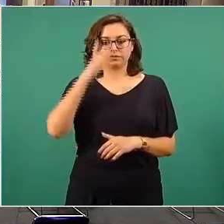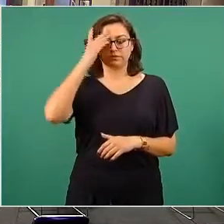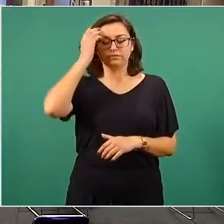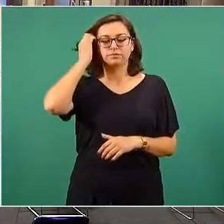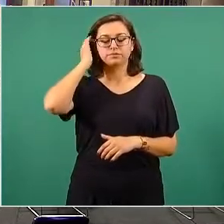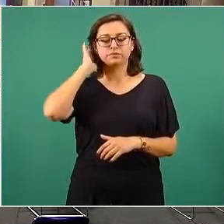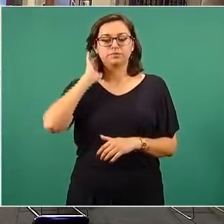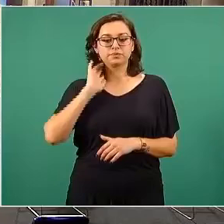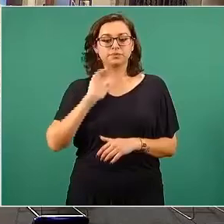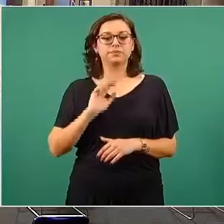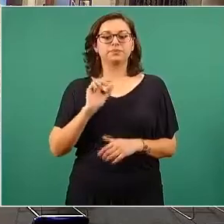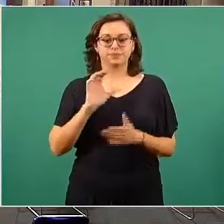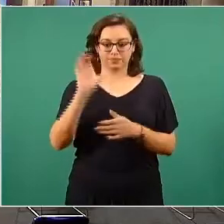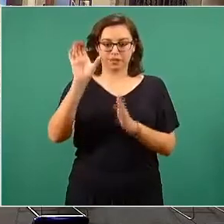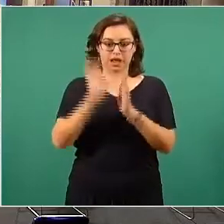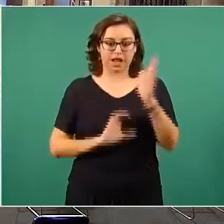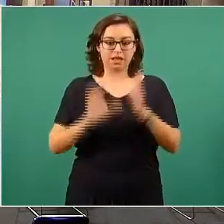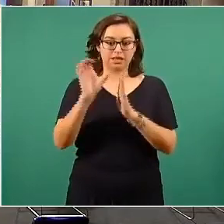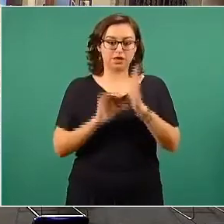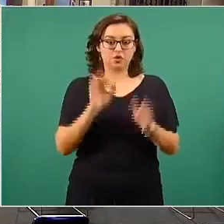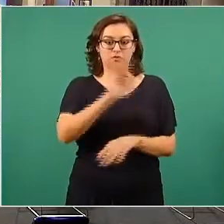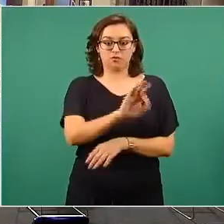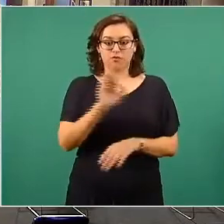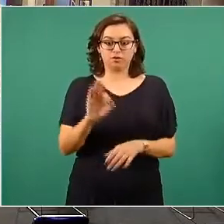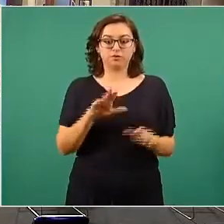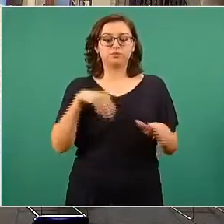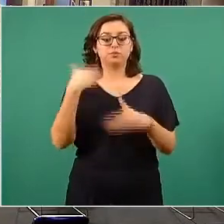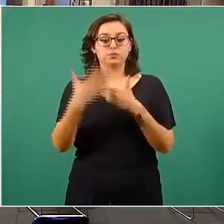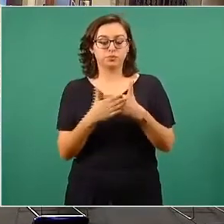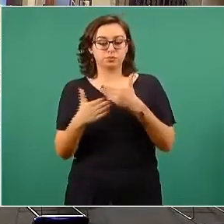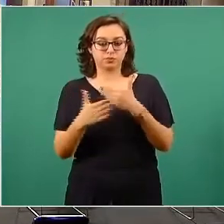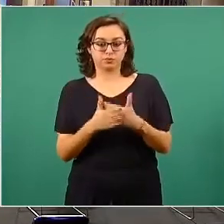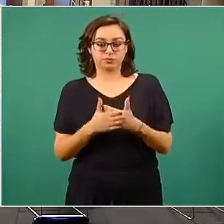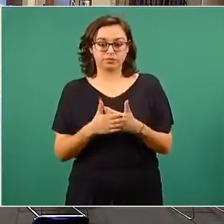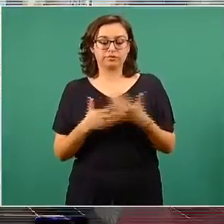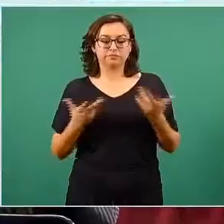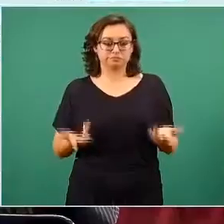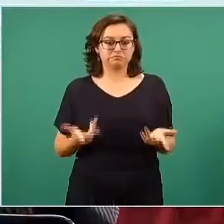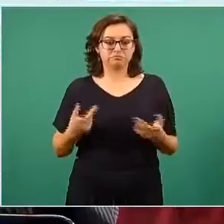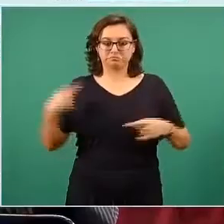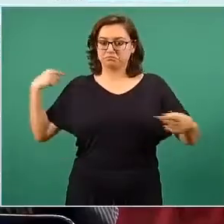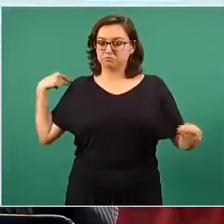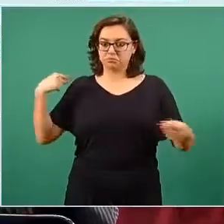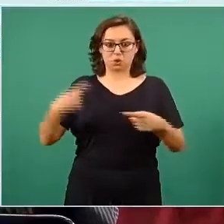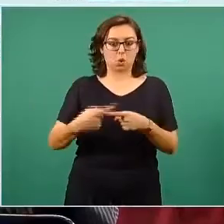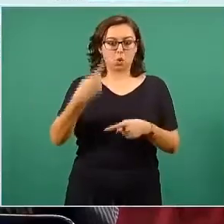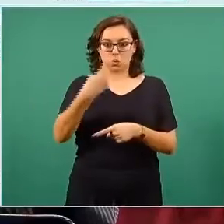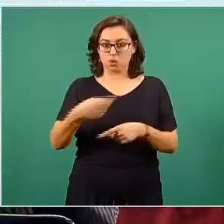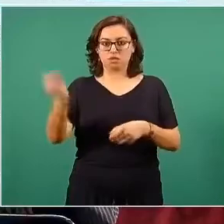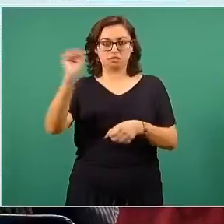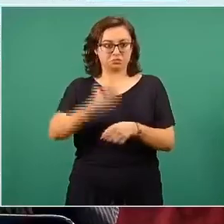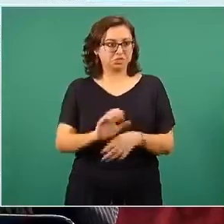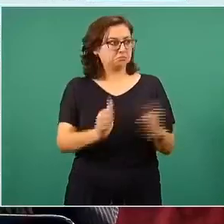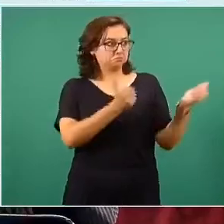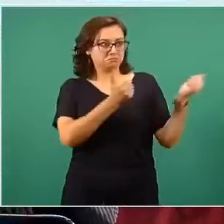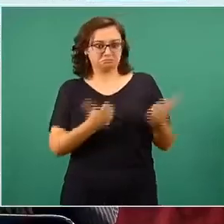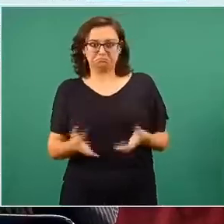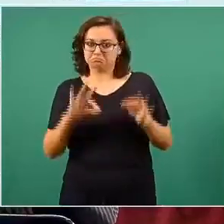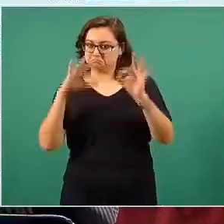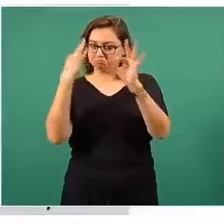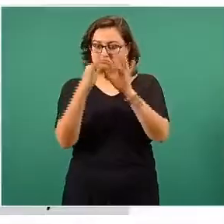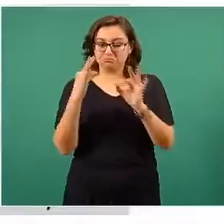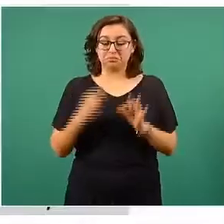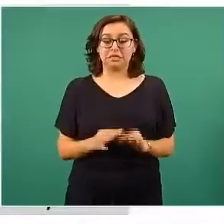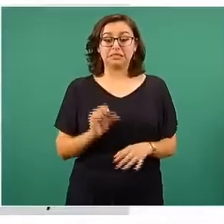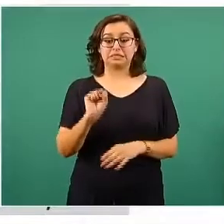El calendario, gracias. El calendario, entonces, prácticamente culmina, es exactamente lo que se esperaba, es lo que llegó. Y nos falta para